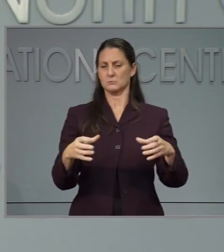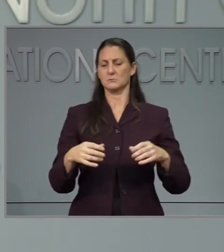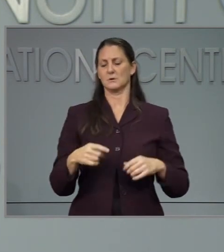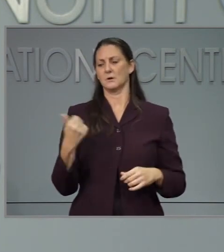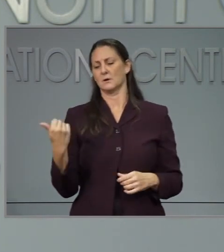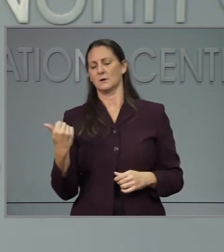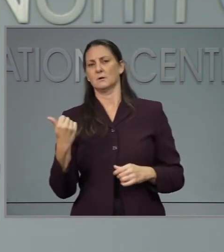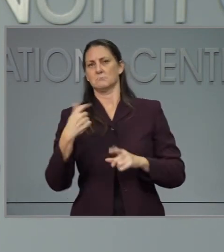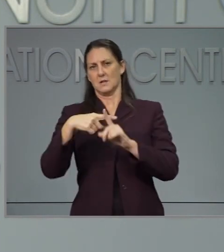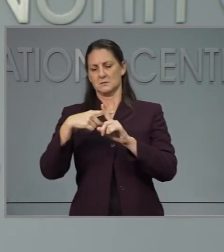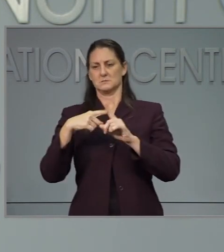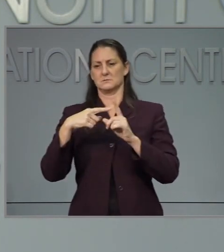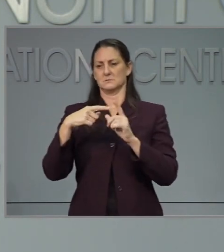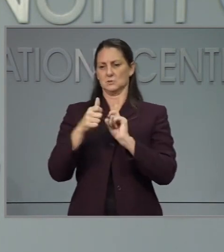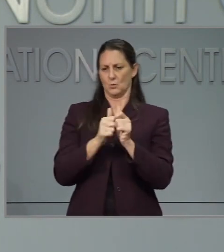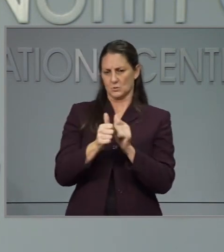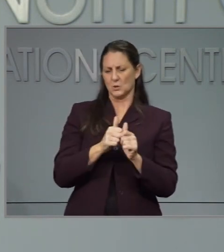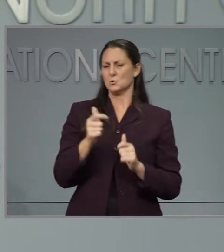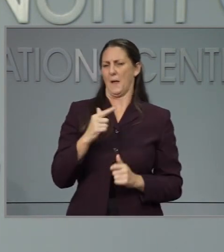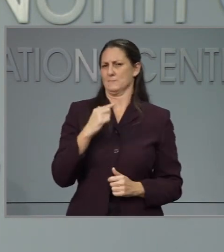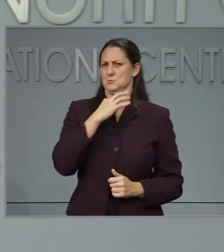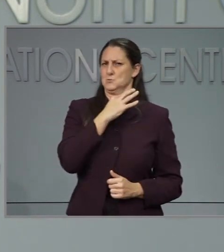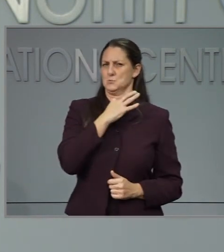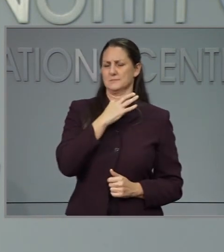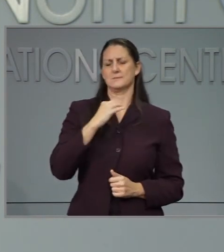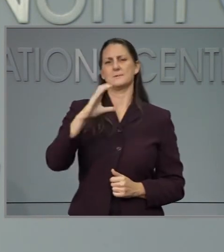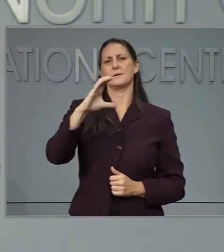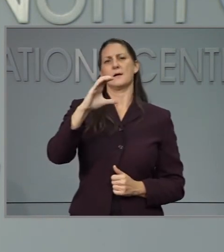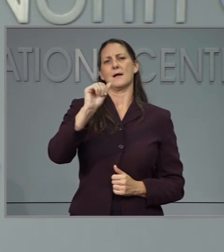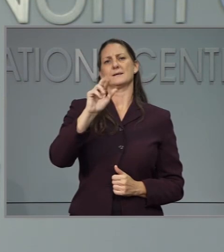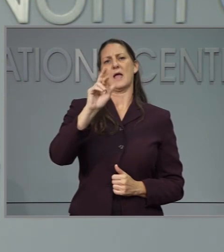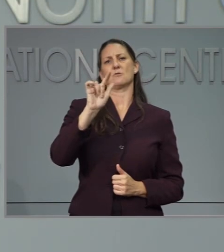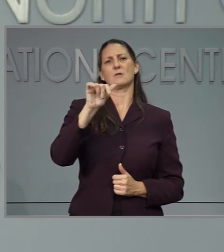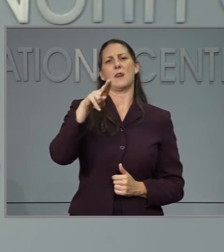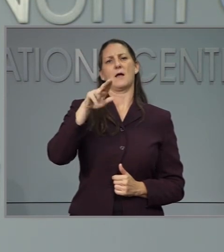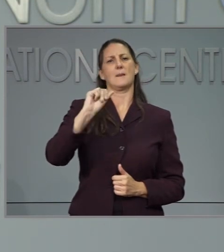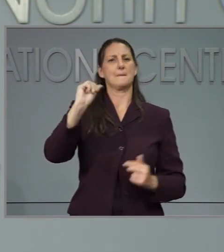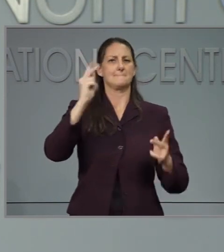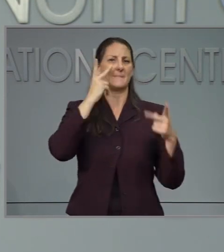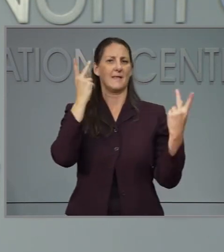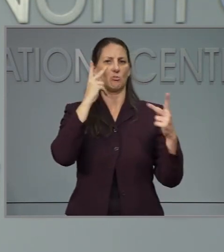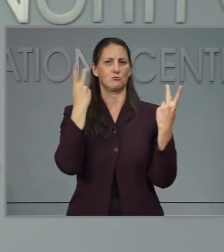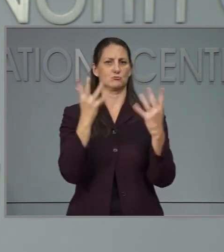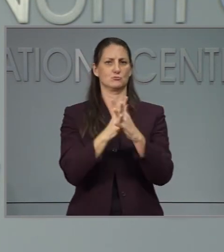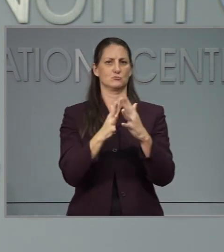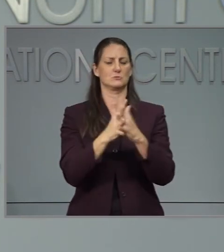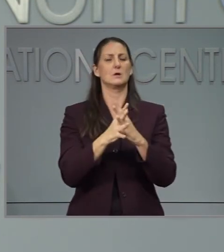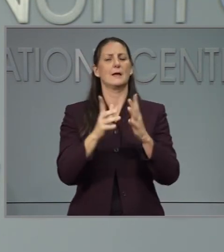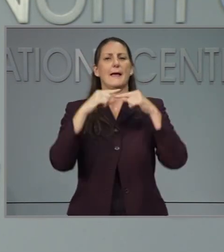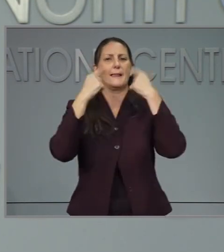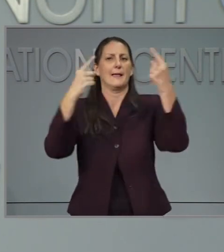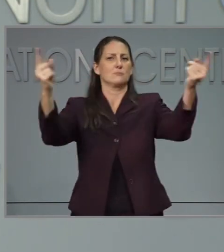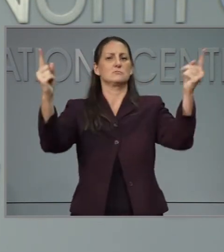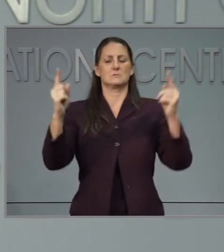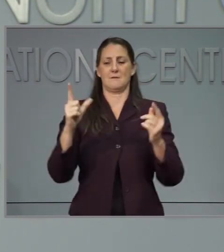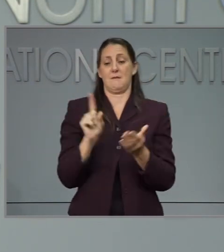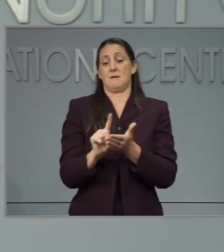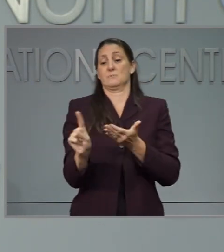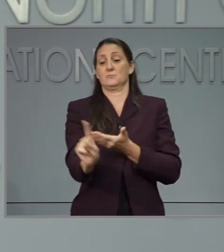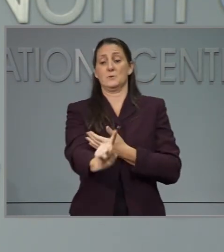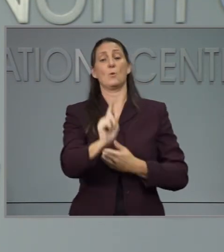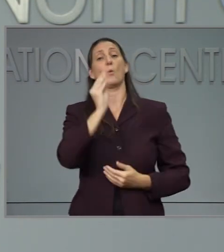también los Carolina Panthers no van a poder tener espectadores